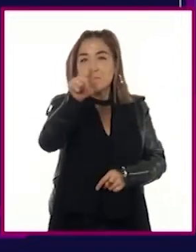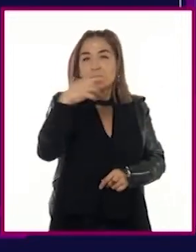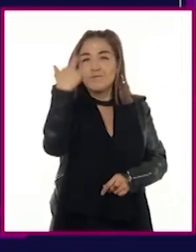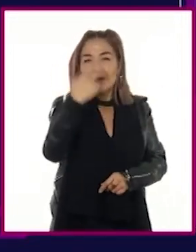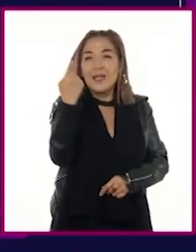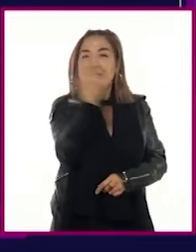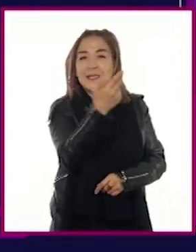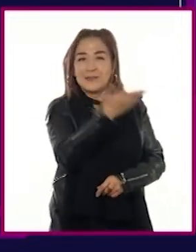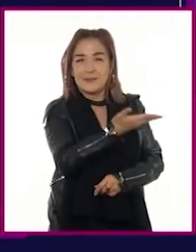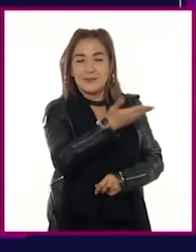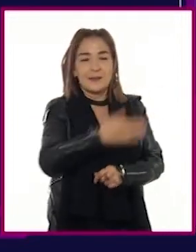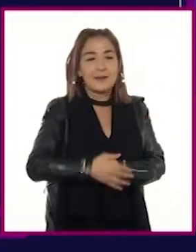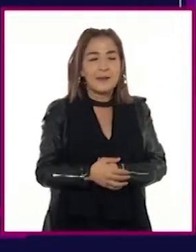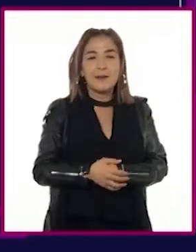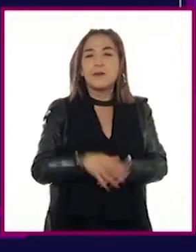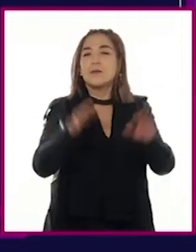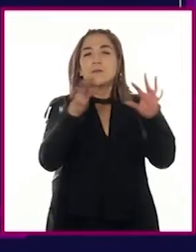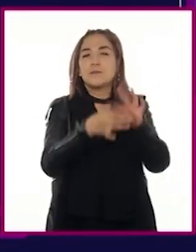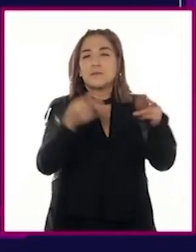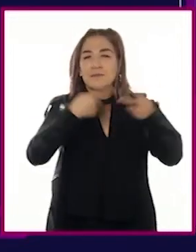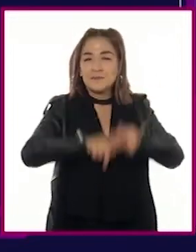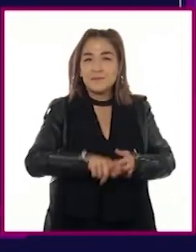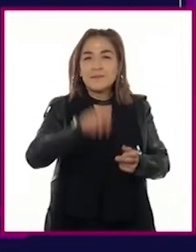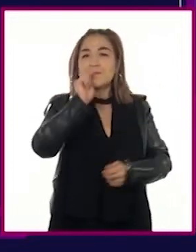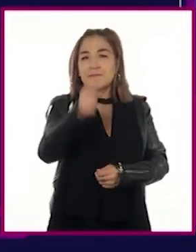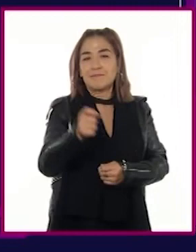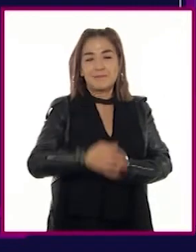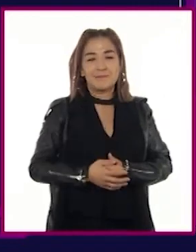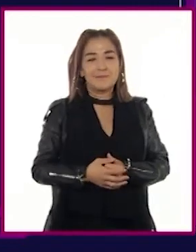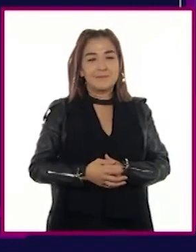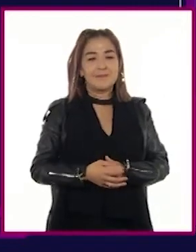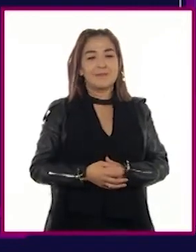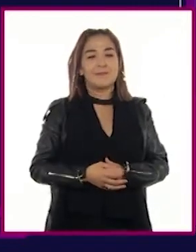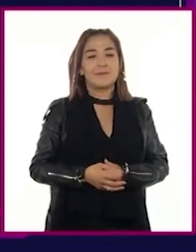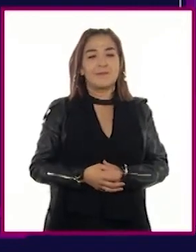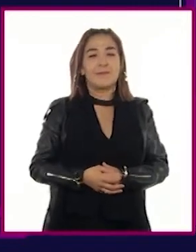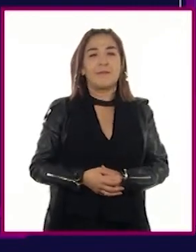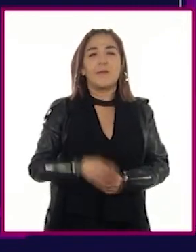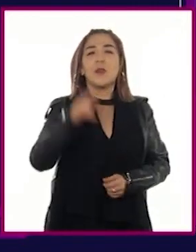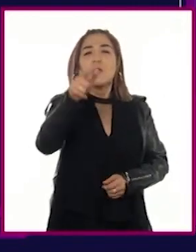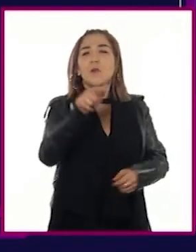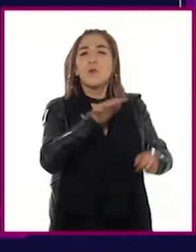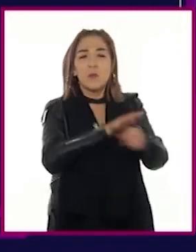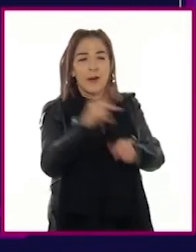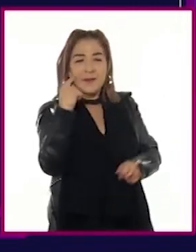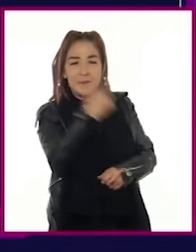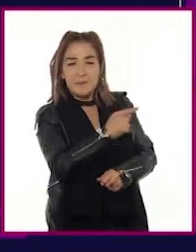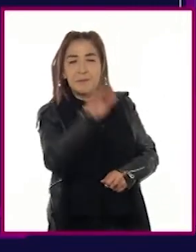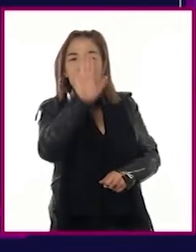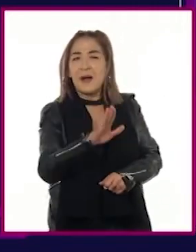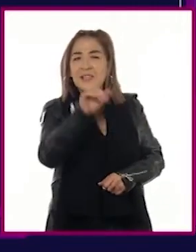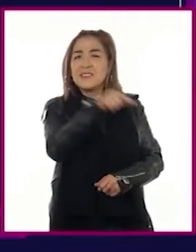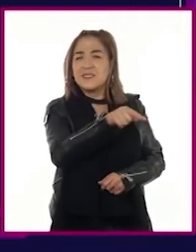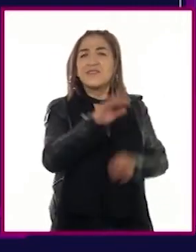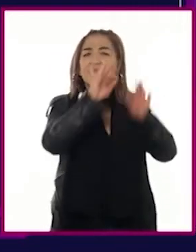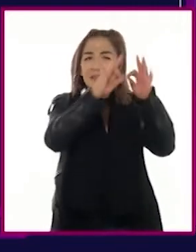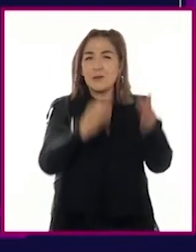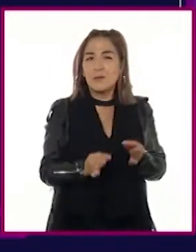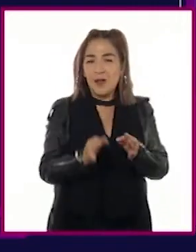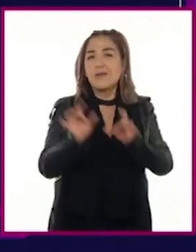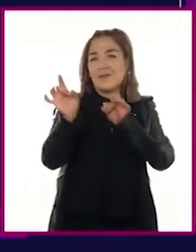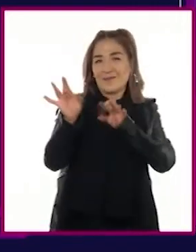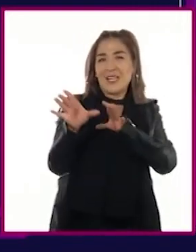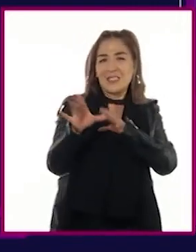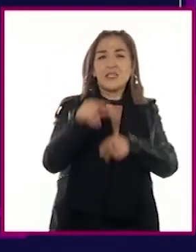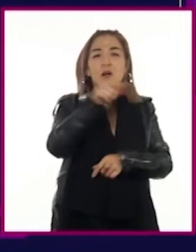requiera. A modo de introducción, se puede cuestionar: ¿a qué objeto se asemeja la figura? A una flecha. ¿Por